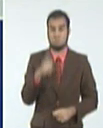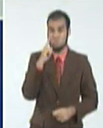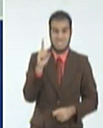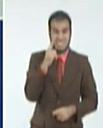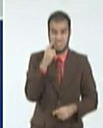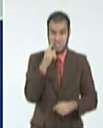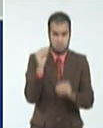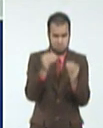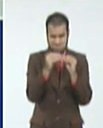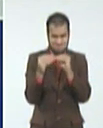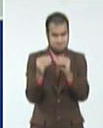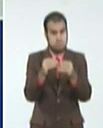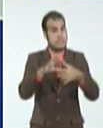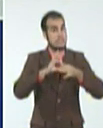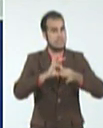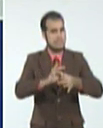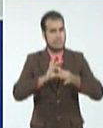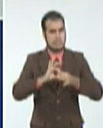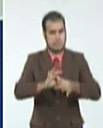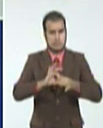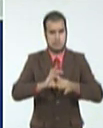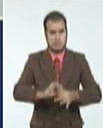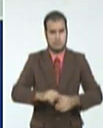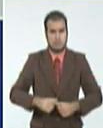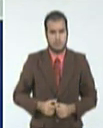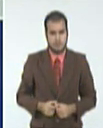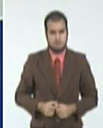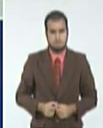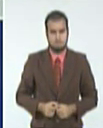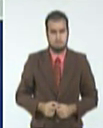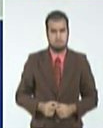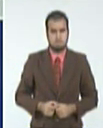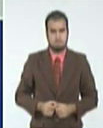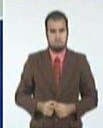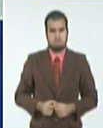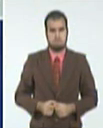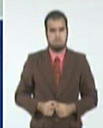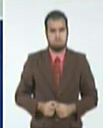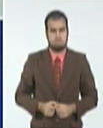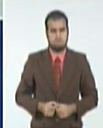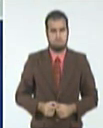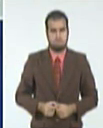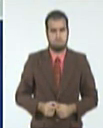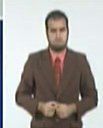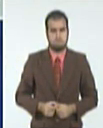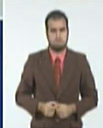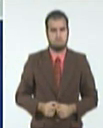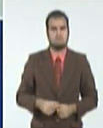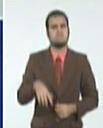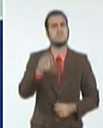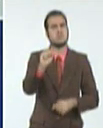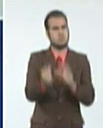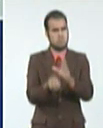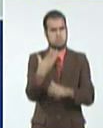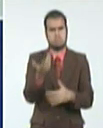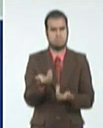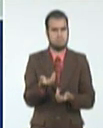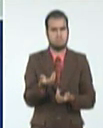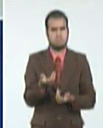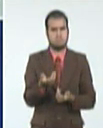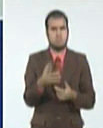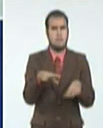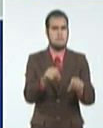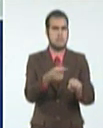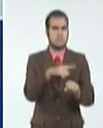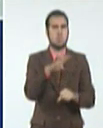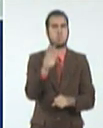importante que se identificó así, se está identificada así, así se trabaja. Songolamaya diagnosticó